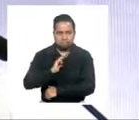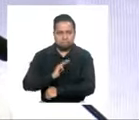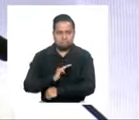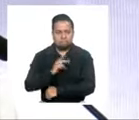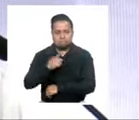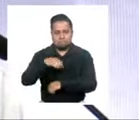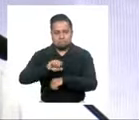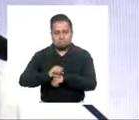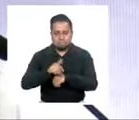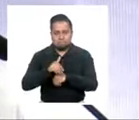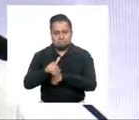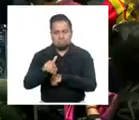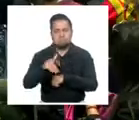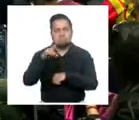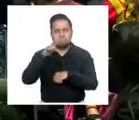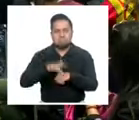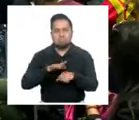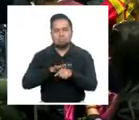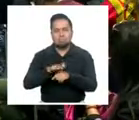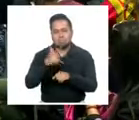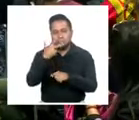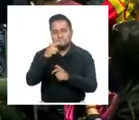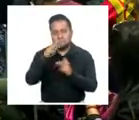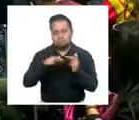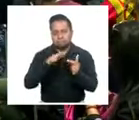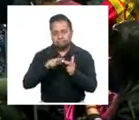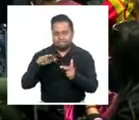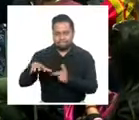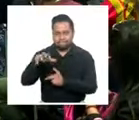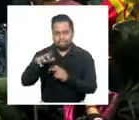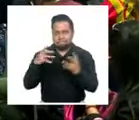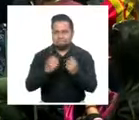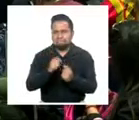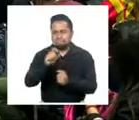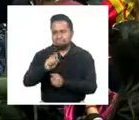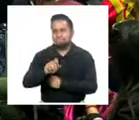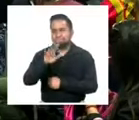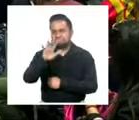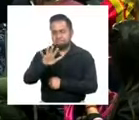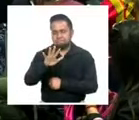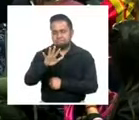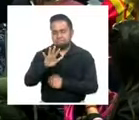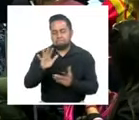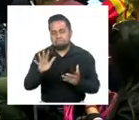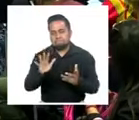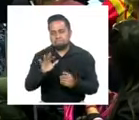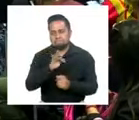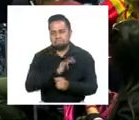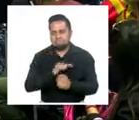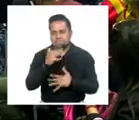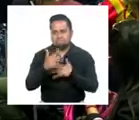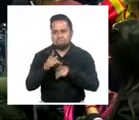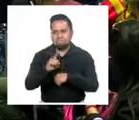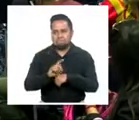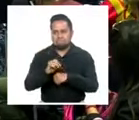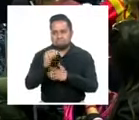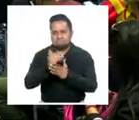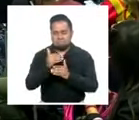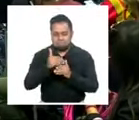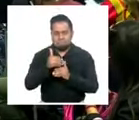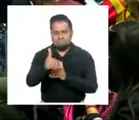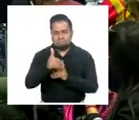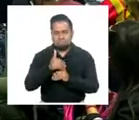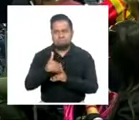esta semana vamos a recorrer otras 8, son 25, tratar de que en menos de 15 días